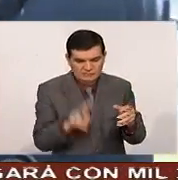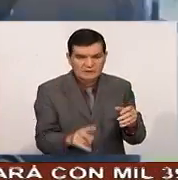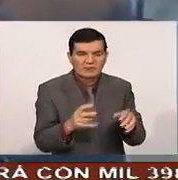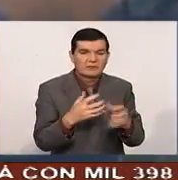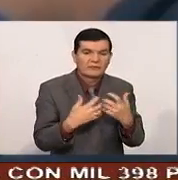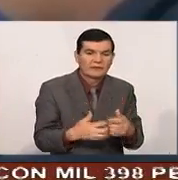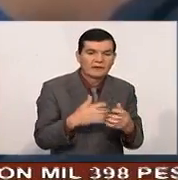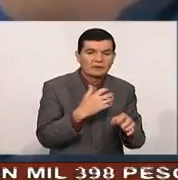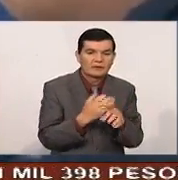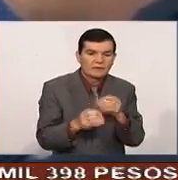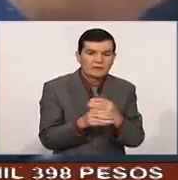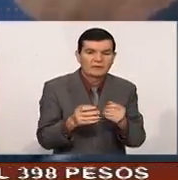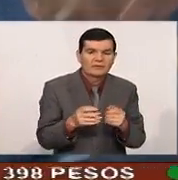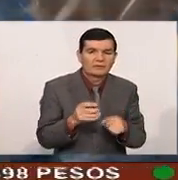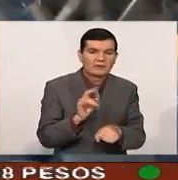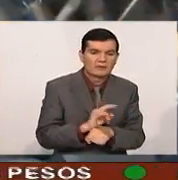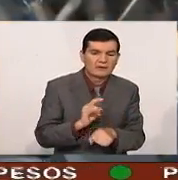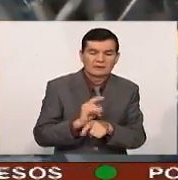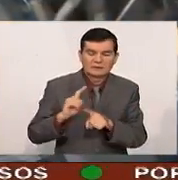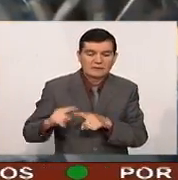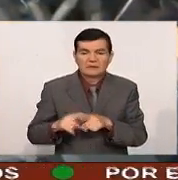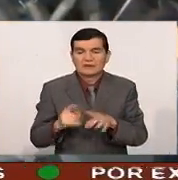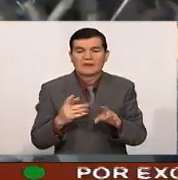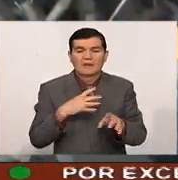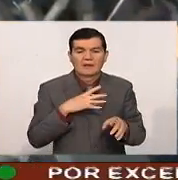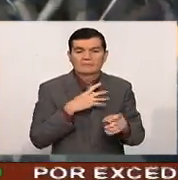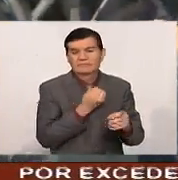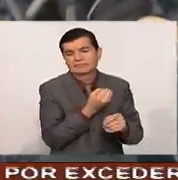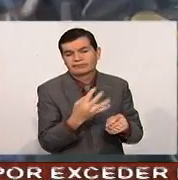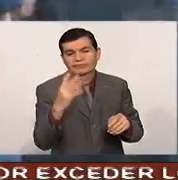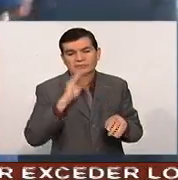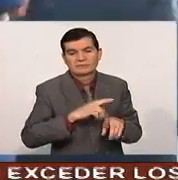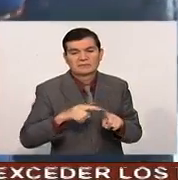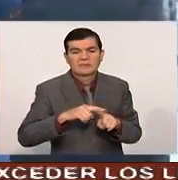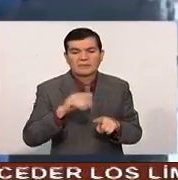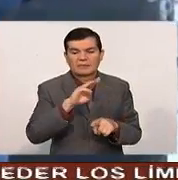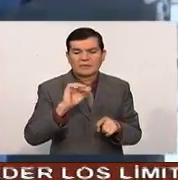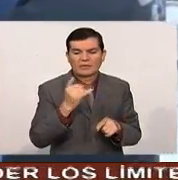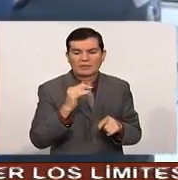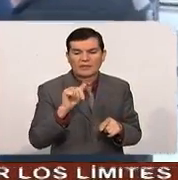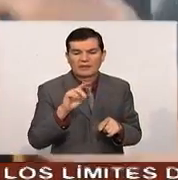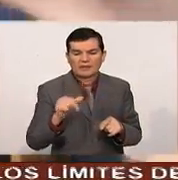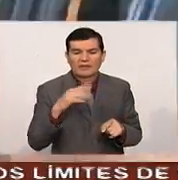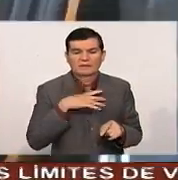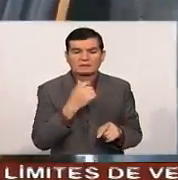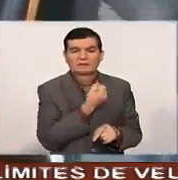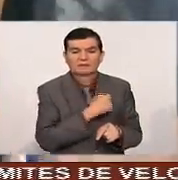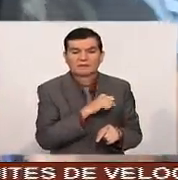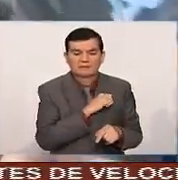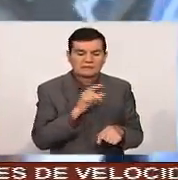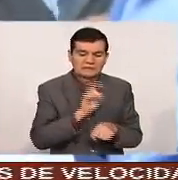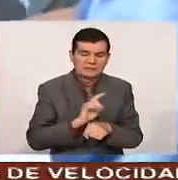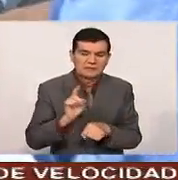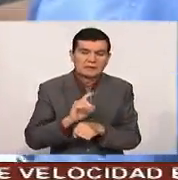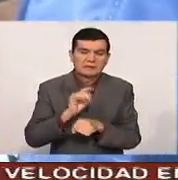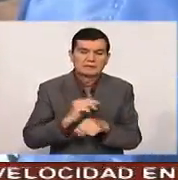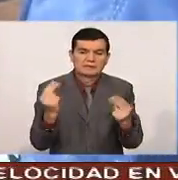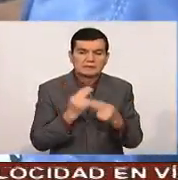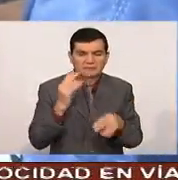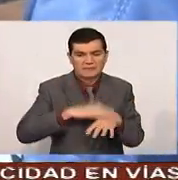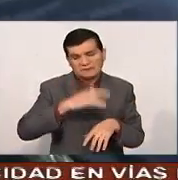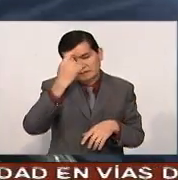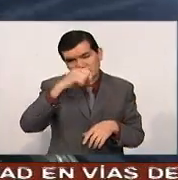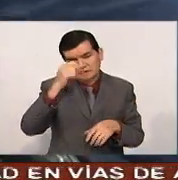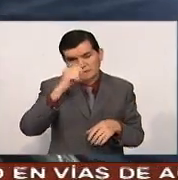virtual, simuladores, etcétera. Entonces, biomédica, por supuesto, la salud requiere hoy cada vez más tecnología. Entonces,